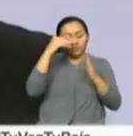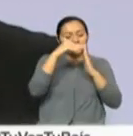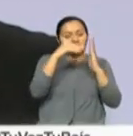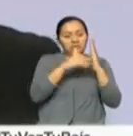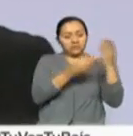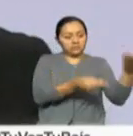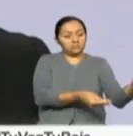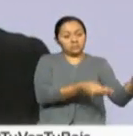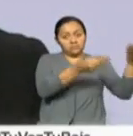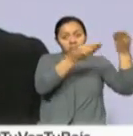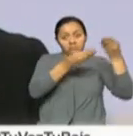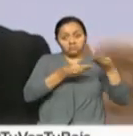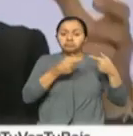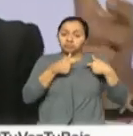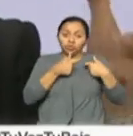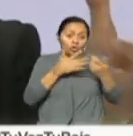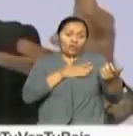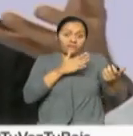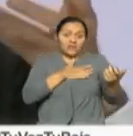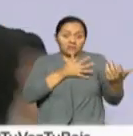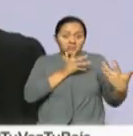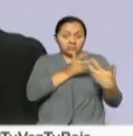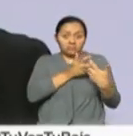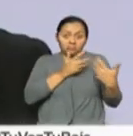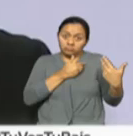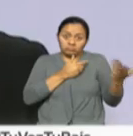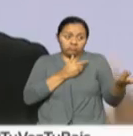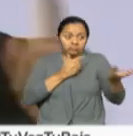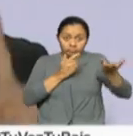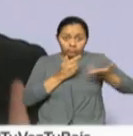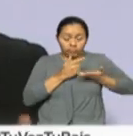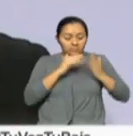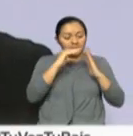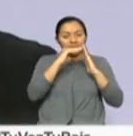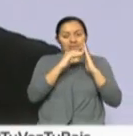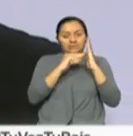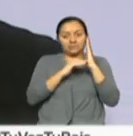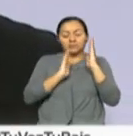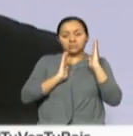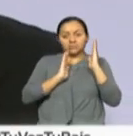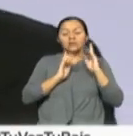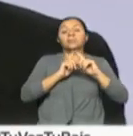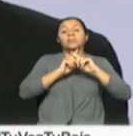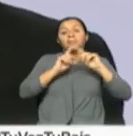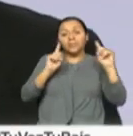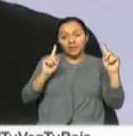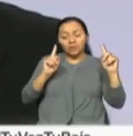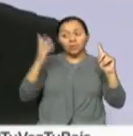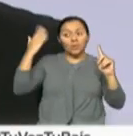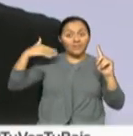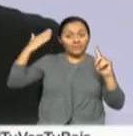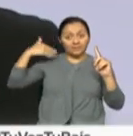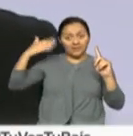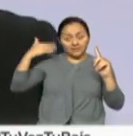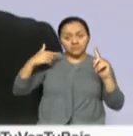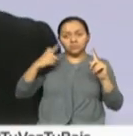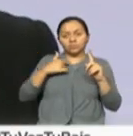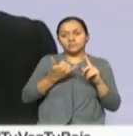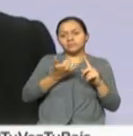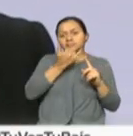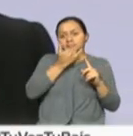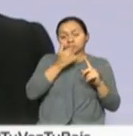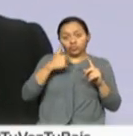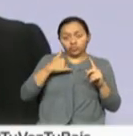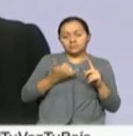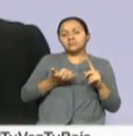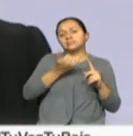parte del grupo armado el listado de sus integrantes, pero en este caso, a diferencia del pasado, nos